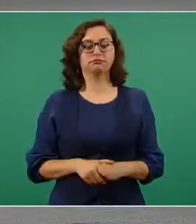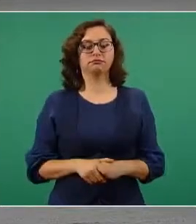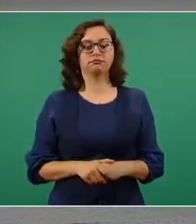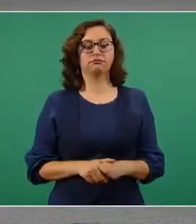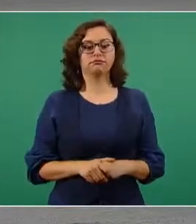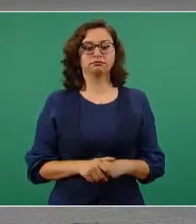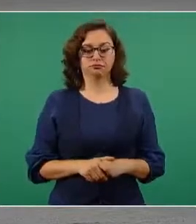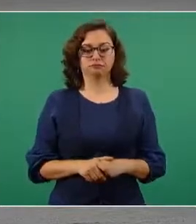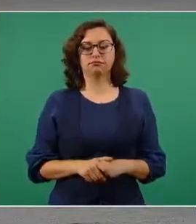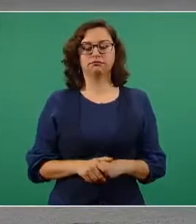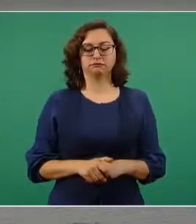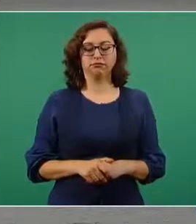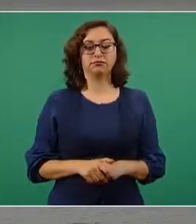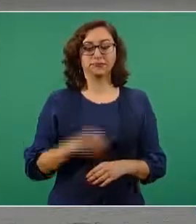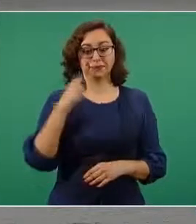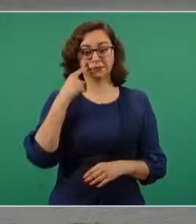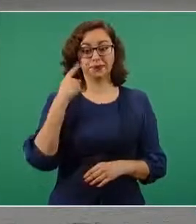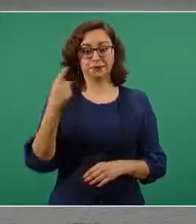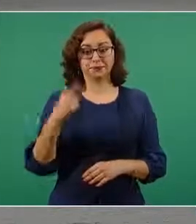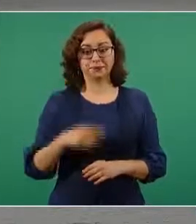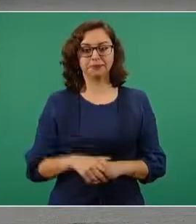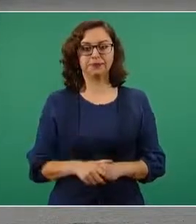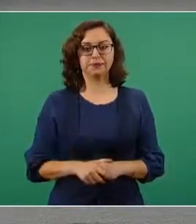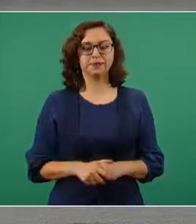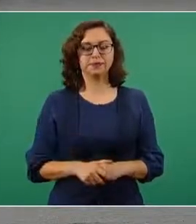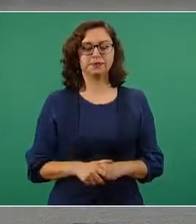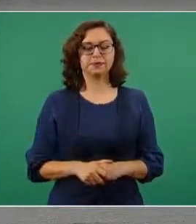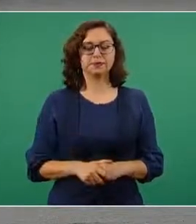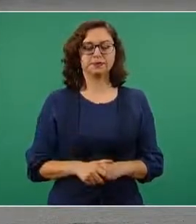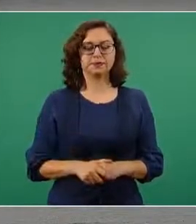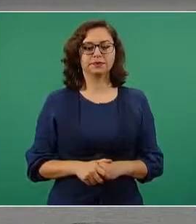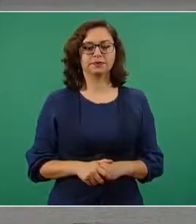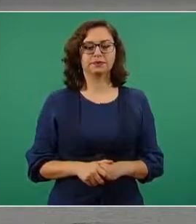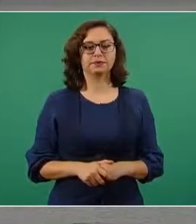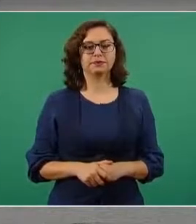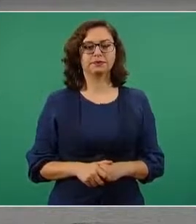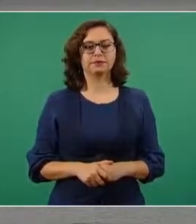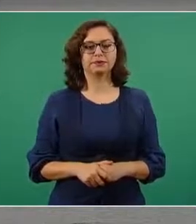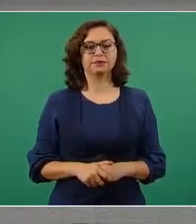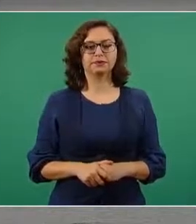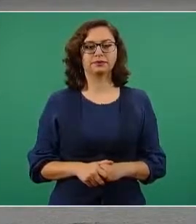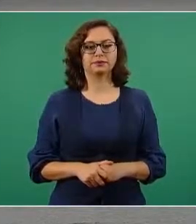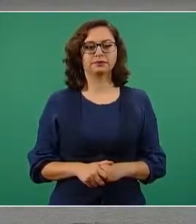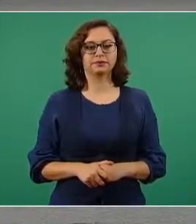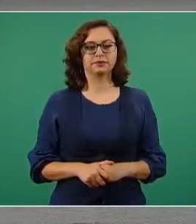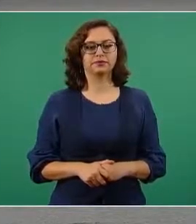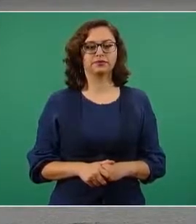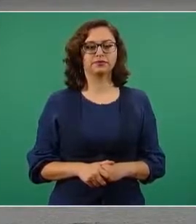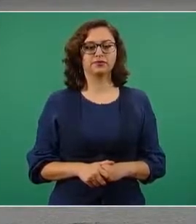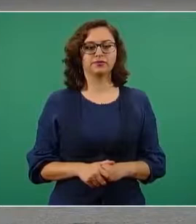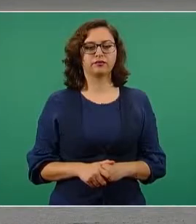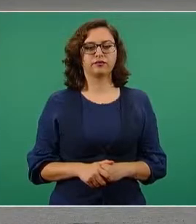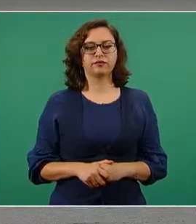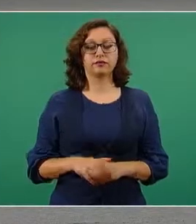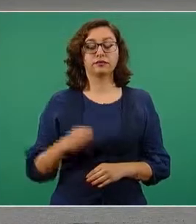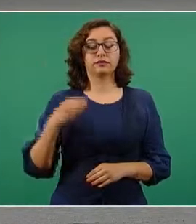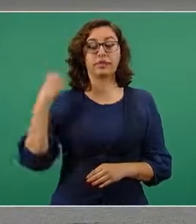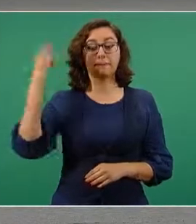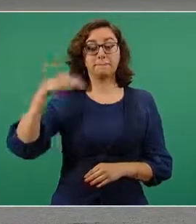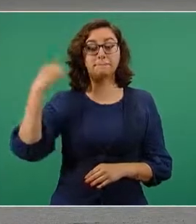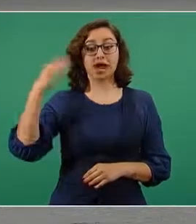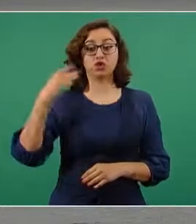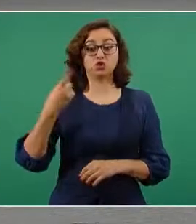Sí, miren, este fue el mejor mes, marzo del año